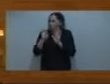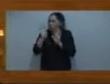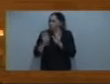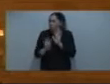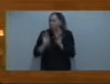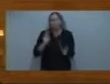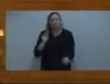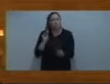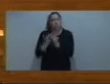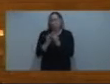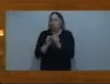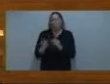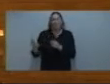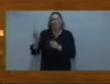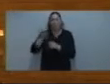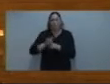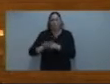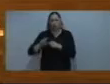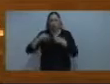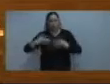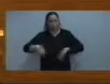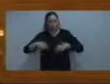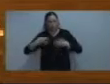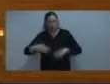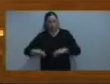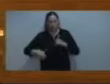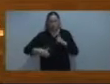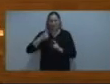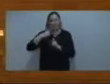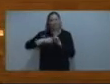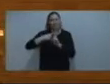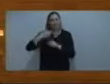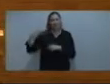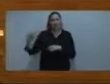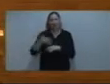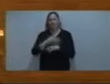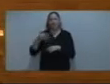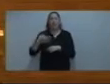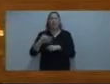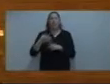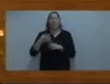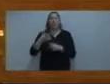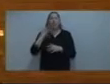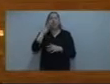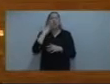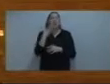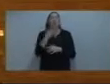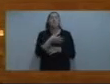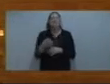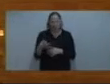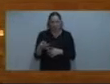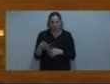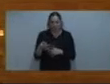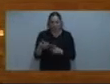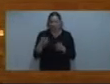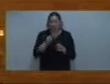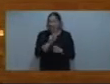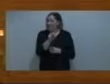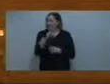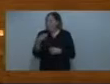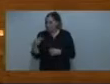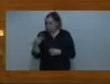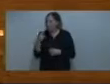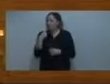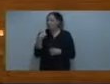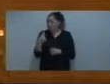coincidimos en recuperar la normalidad y sus niveles de eficacia y eficiencia. Los resultados, ya ha hecho usted mención a ellos,